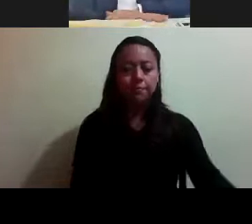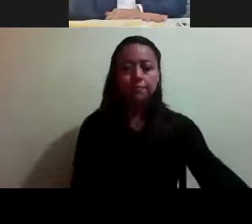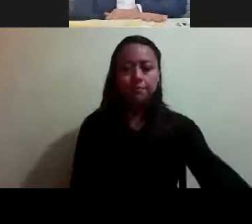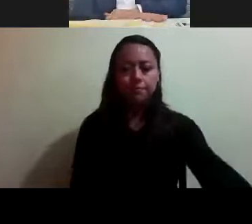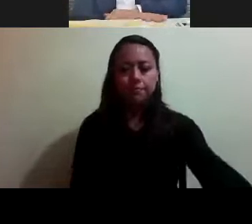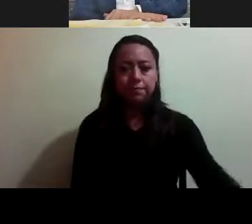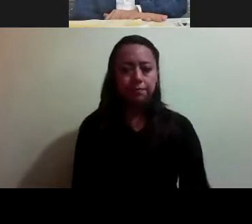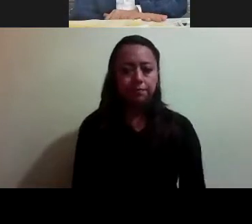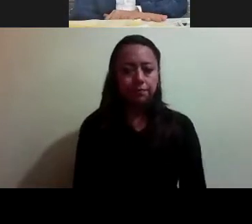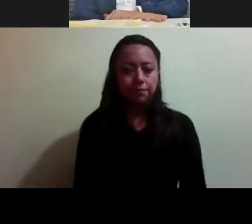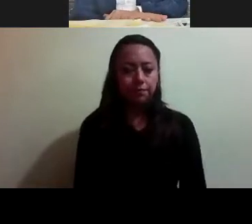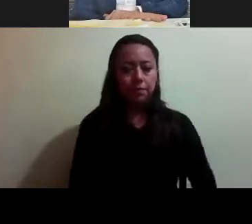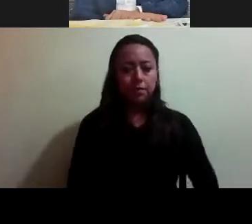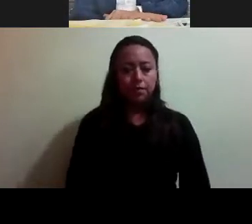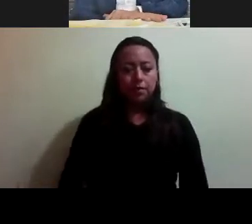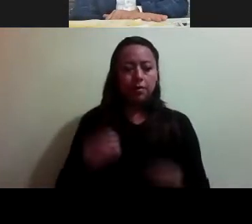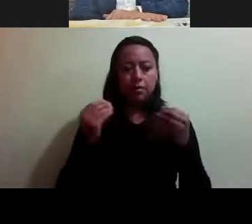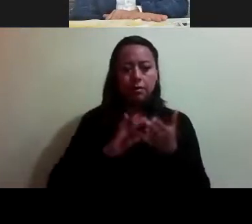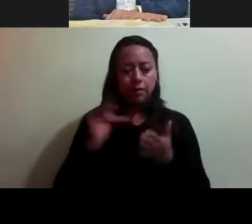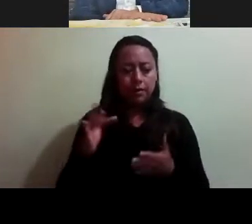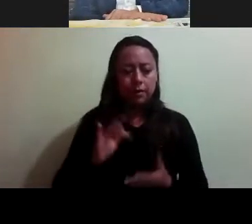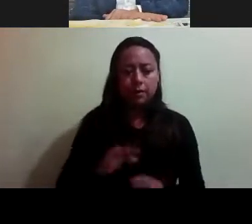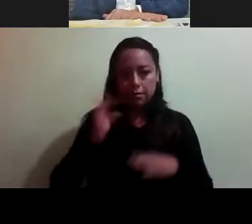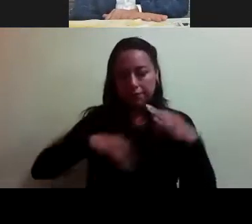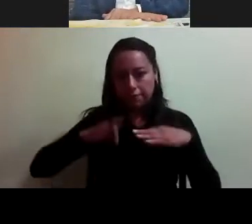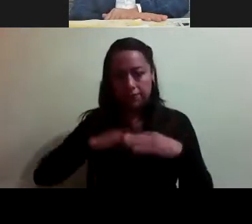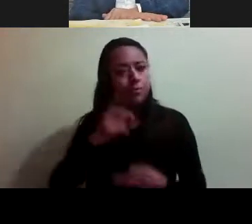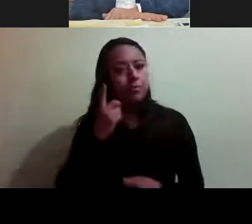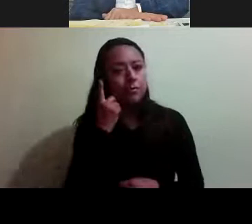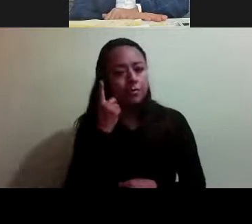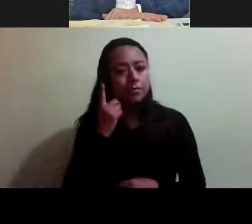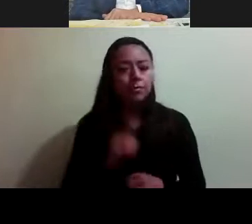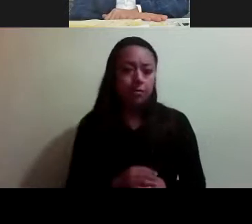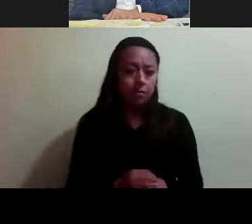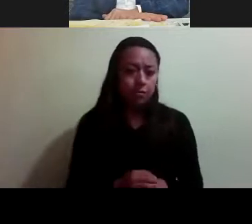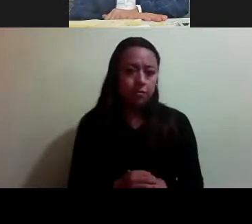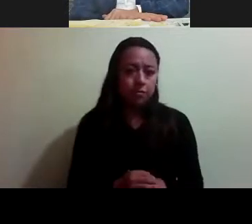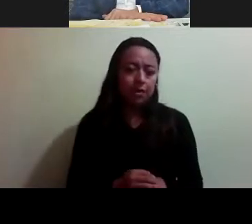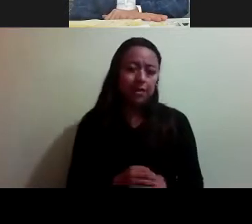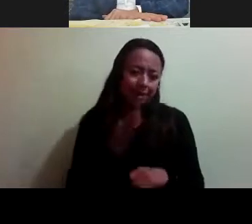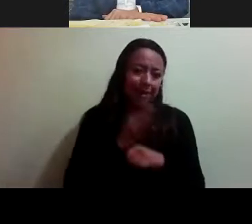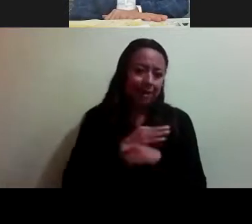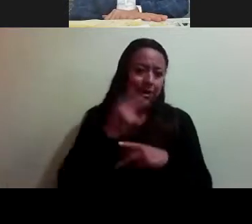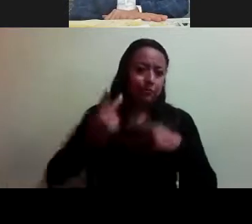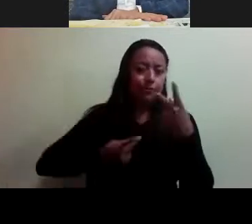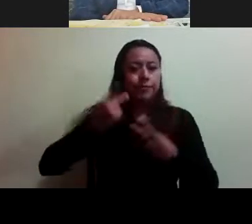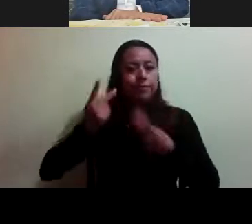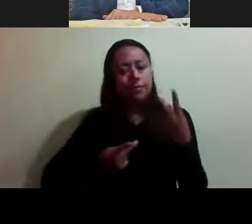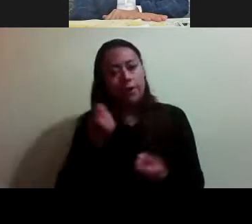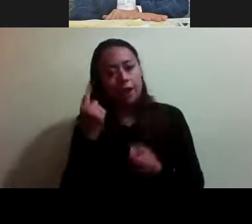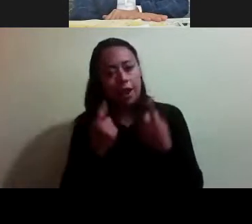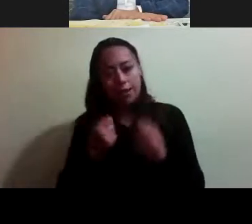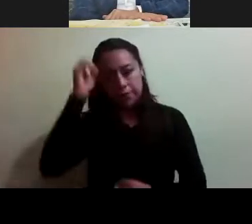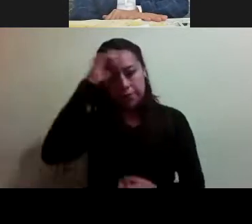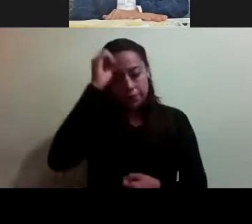Muchas gracias a todos los diputados que tuvieron a bien cuestionar, hacer algunos